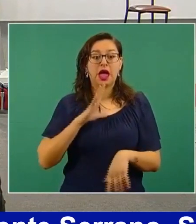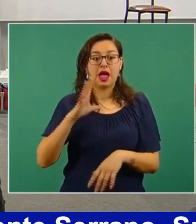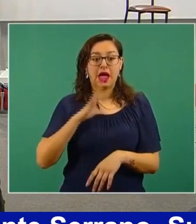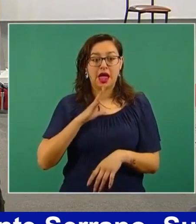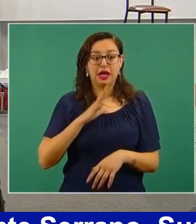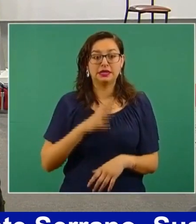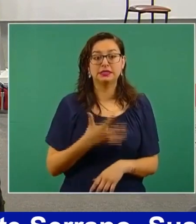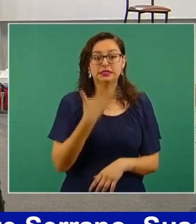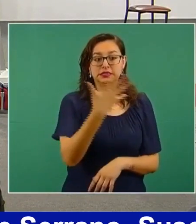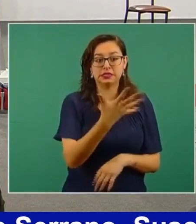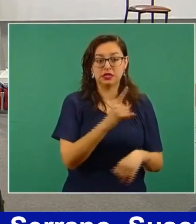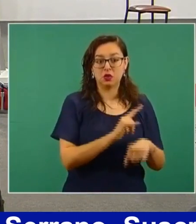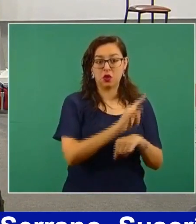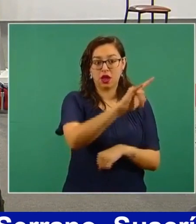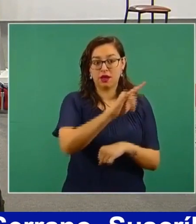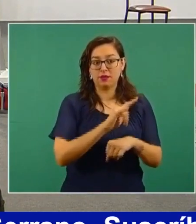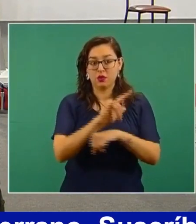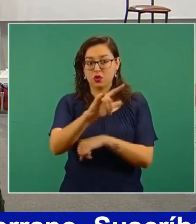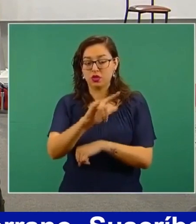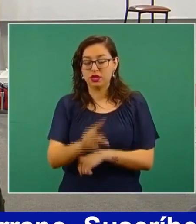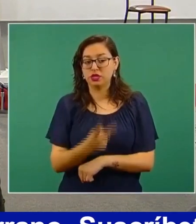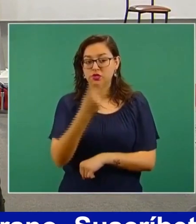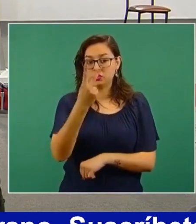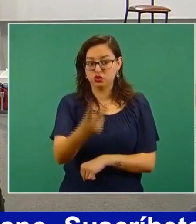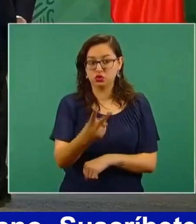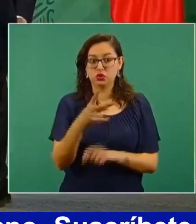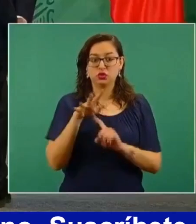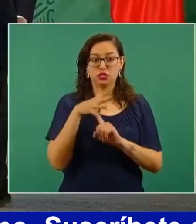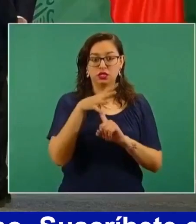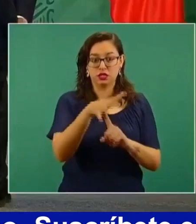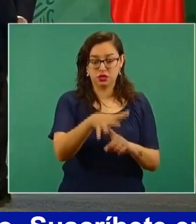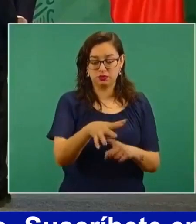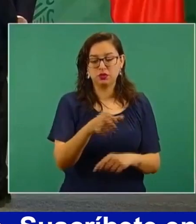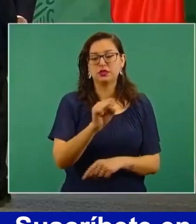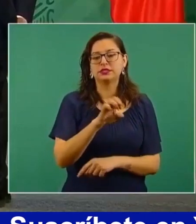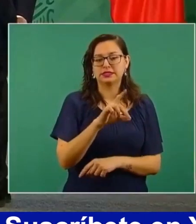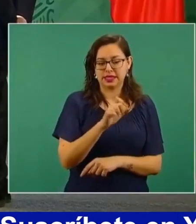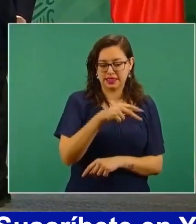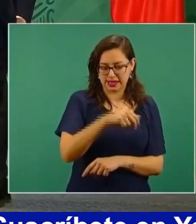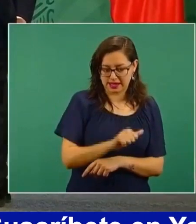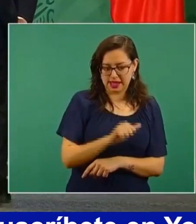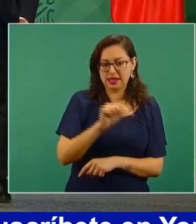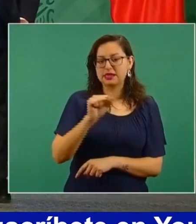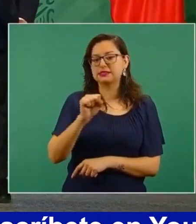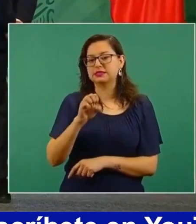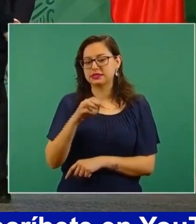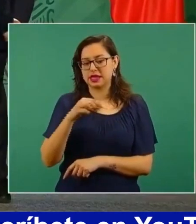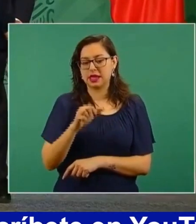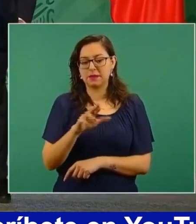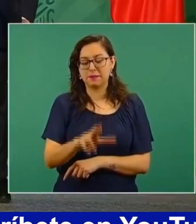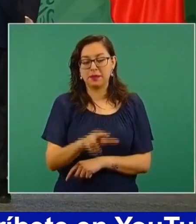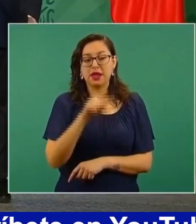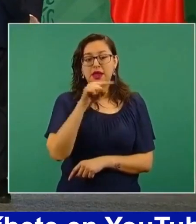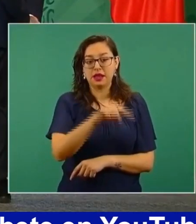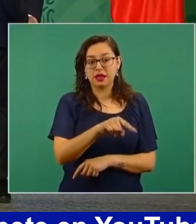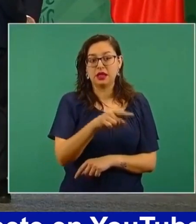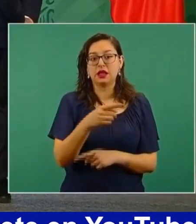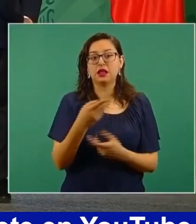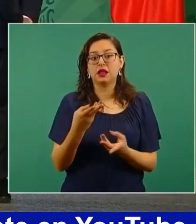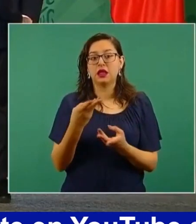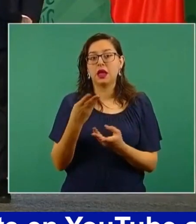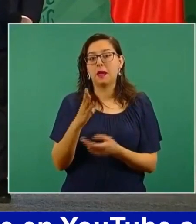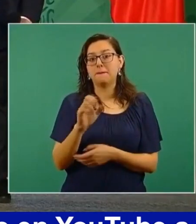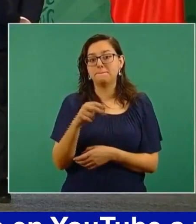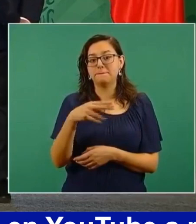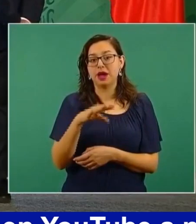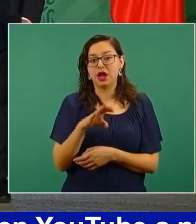y 2 helicópteros. Estas son de la Defensa Nacional y de la Marina y son aeronaves que se encuentran en arrendamiento con Banobras,